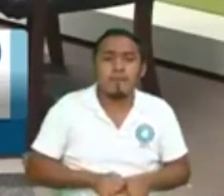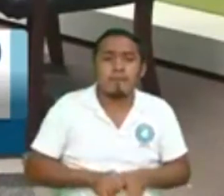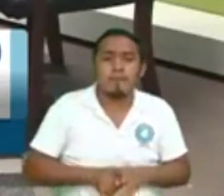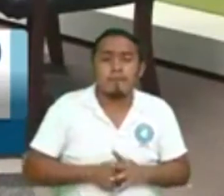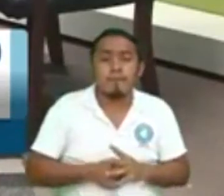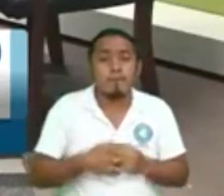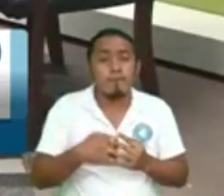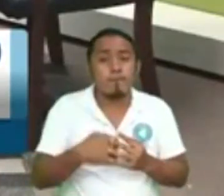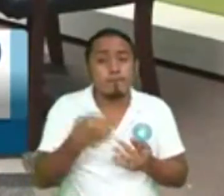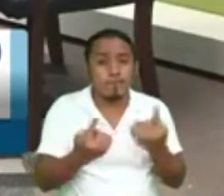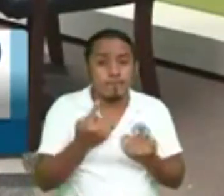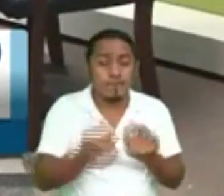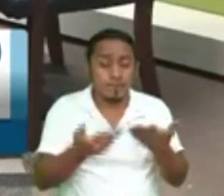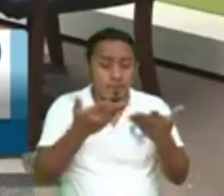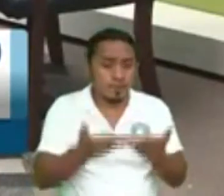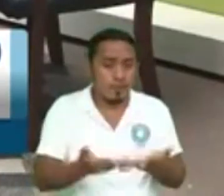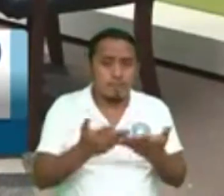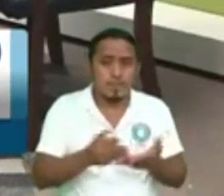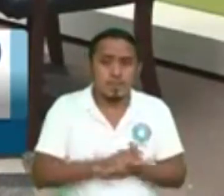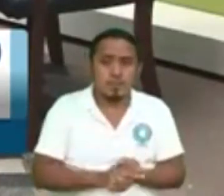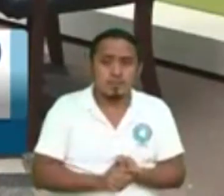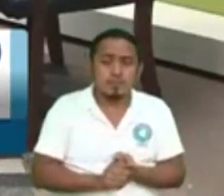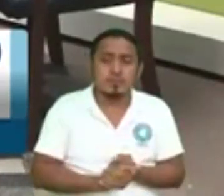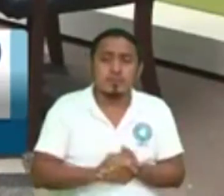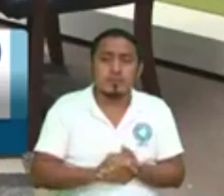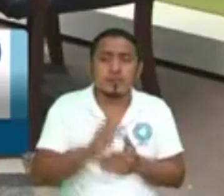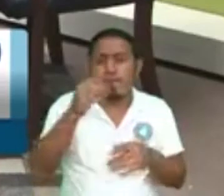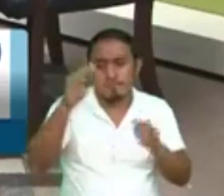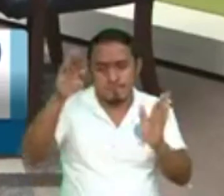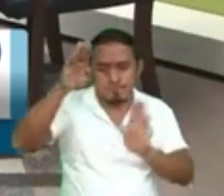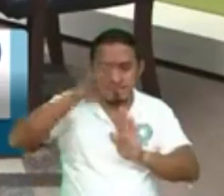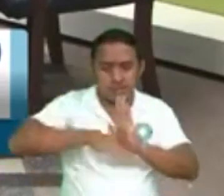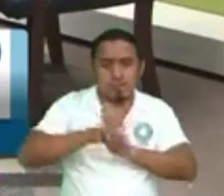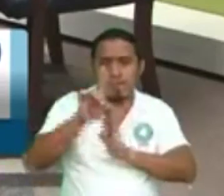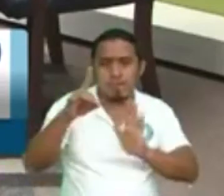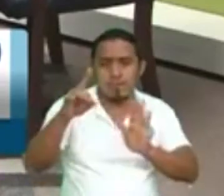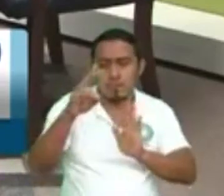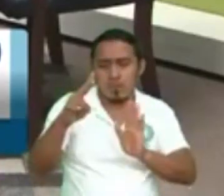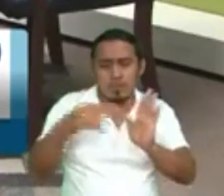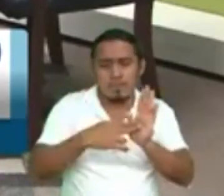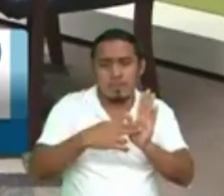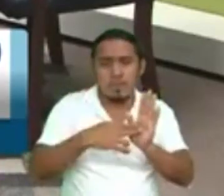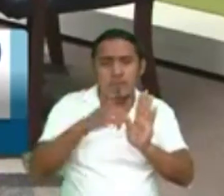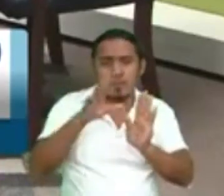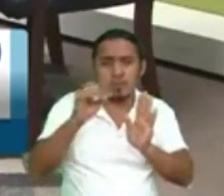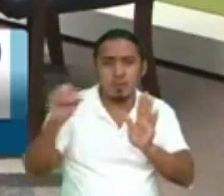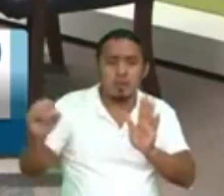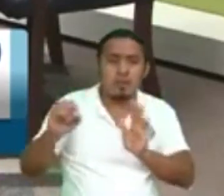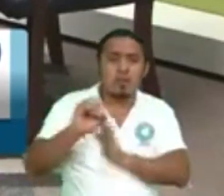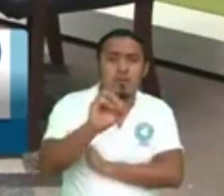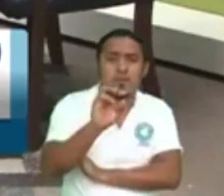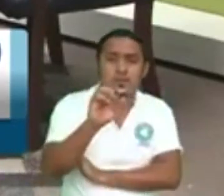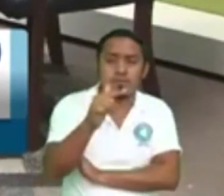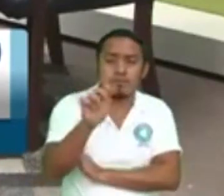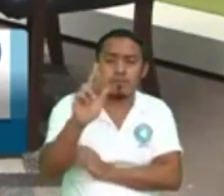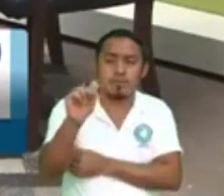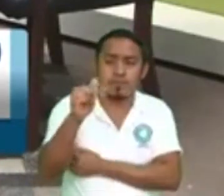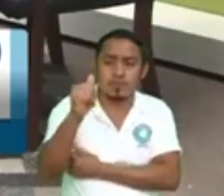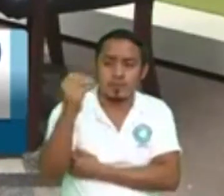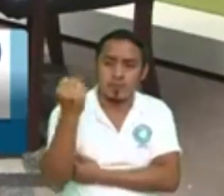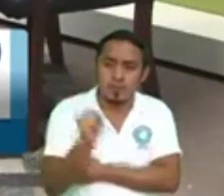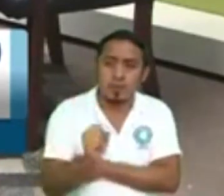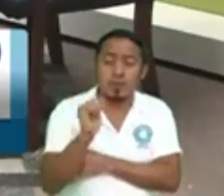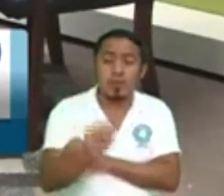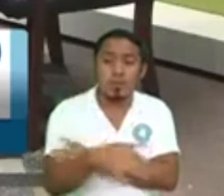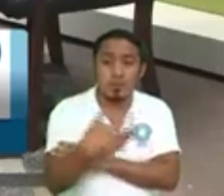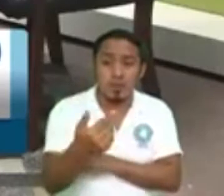que ustedes tienen así como menor un de buen peso? 2.500, ya es un 2.500. bajo peso. 2.500 puede ser. Eso ya lo vamos clasificando después,